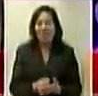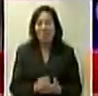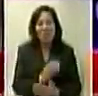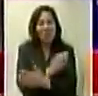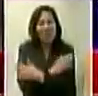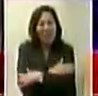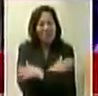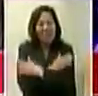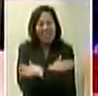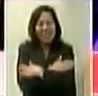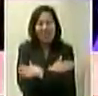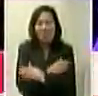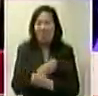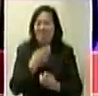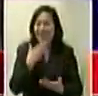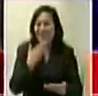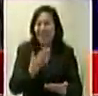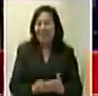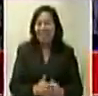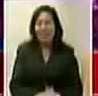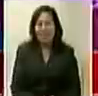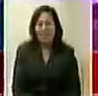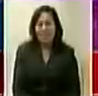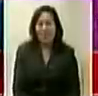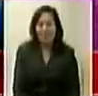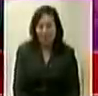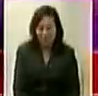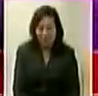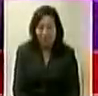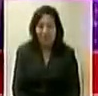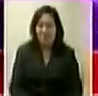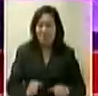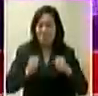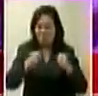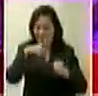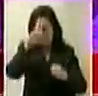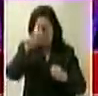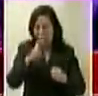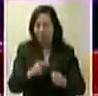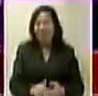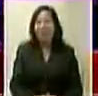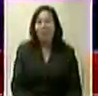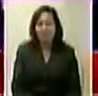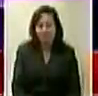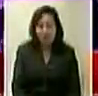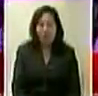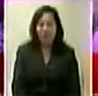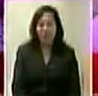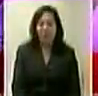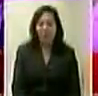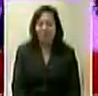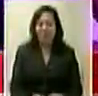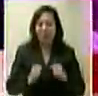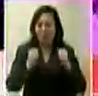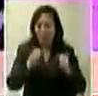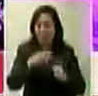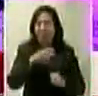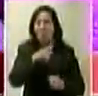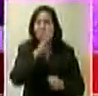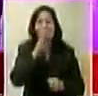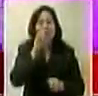Un abrazo, muchísimas gracias. Y que viva la mujer peruana. Y que viva la mujer